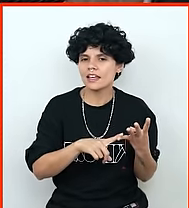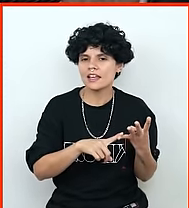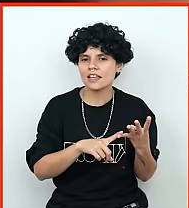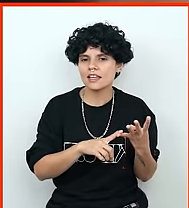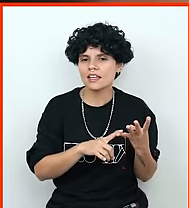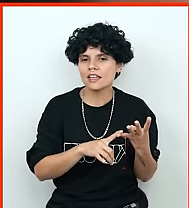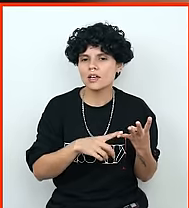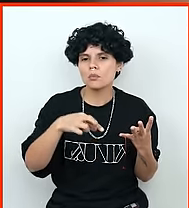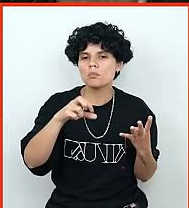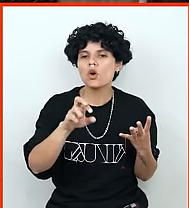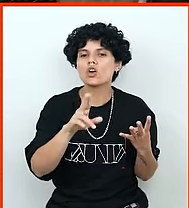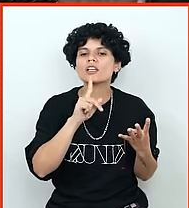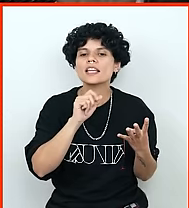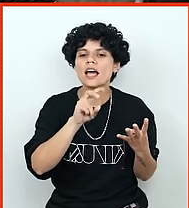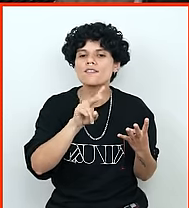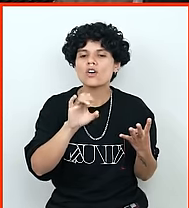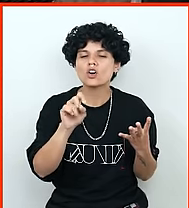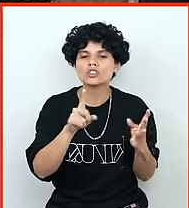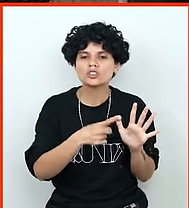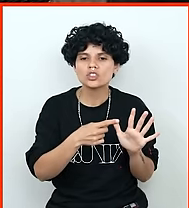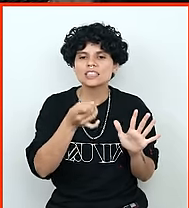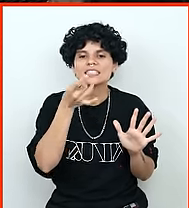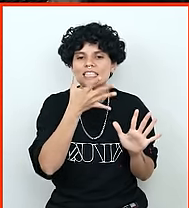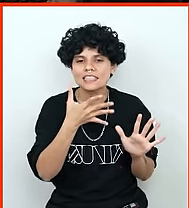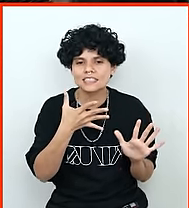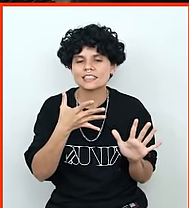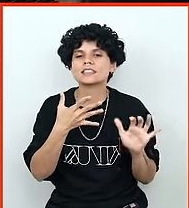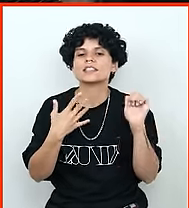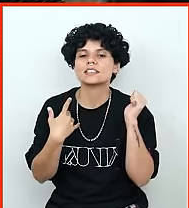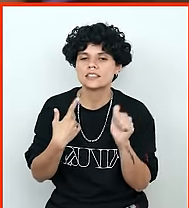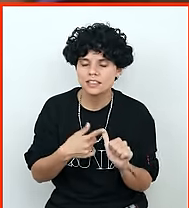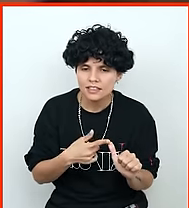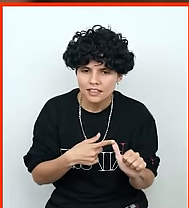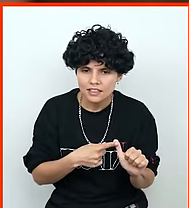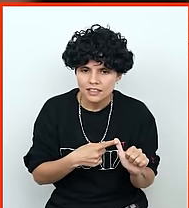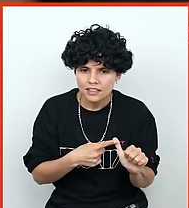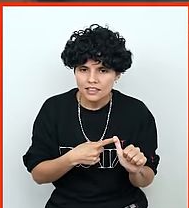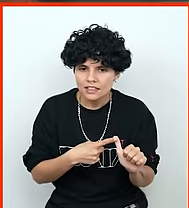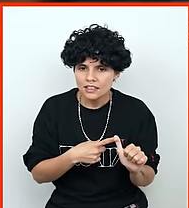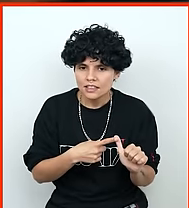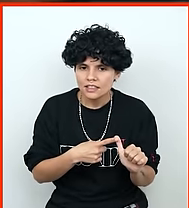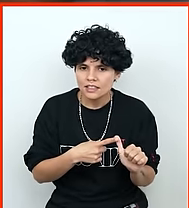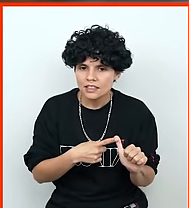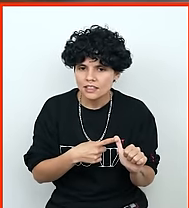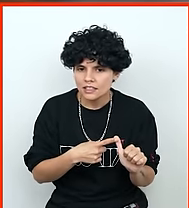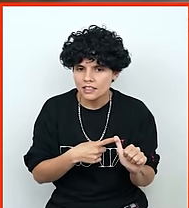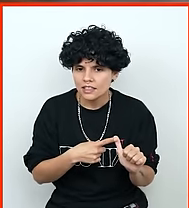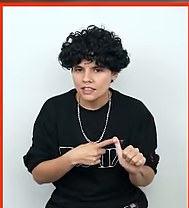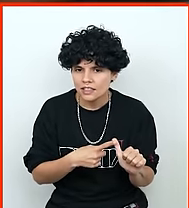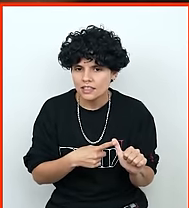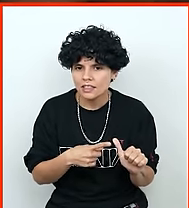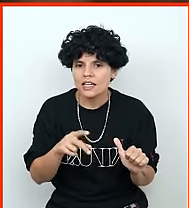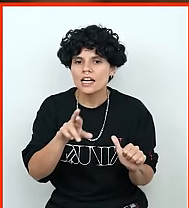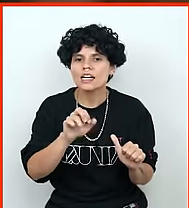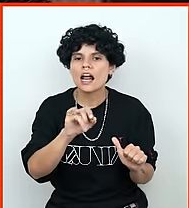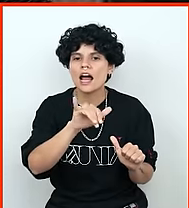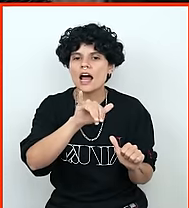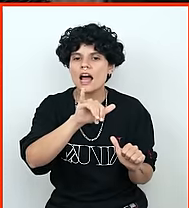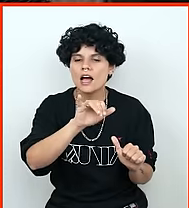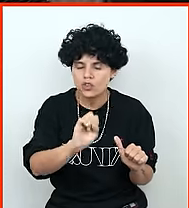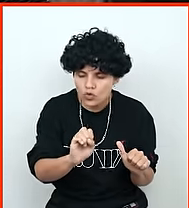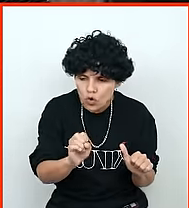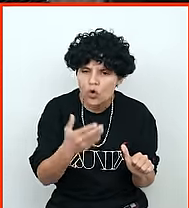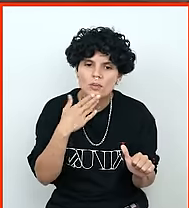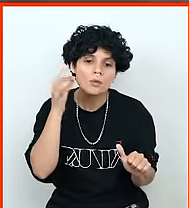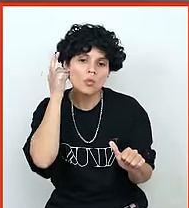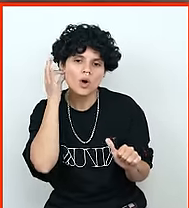tenemos al Portavoz, tenemos al Techi. Y después agrandamos el espectro. Hay que sumar algunas de las cabras. Tenemos la Rayo que